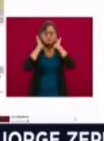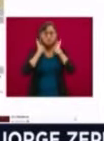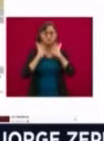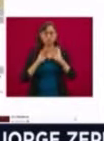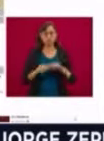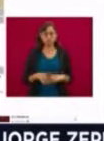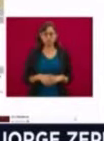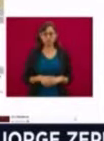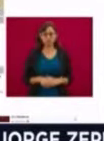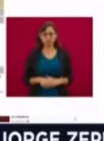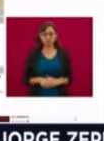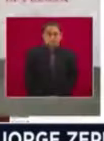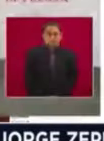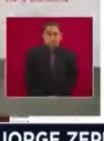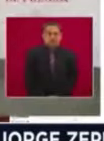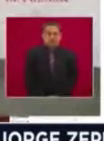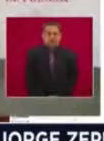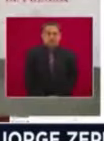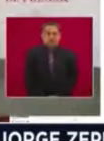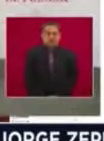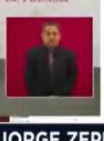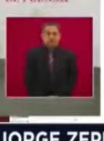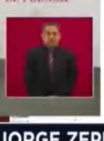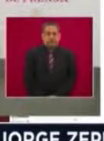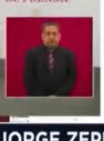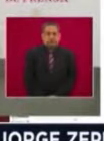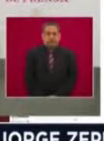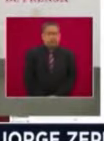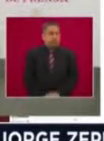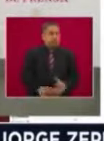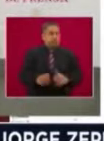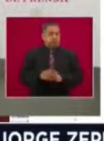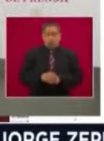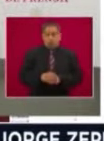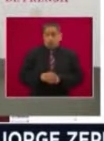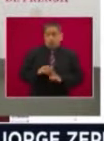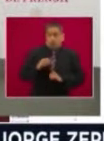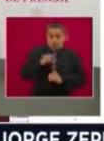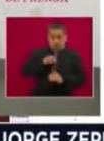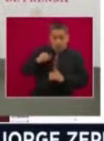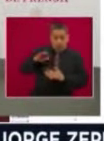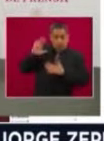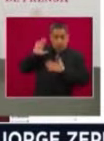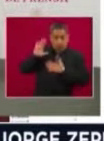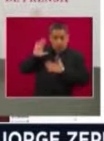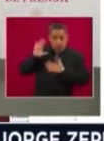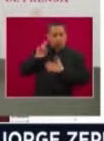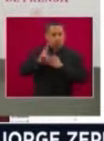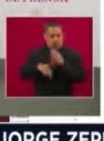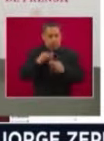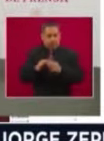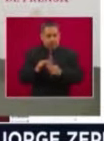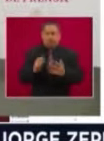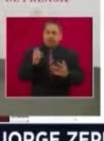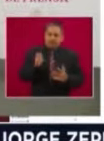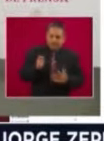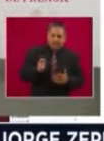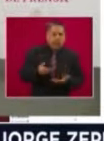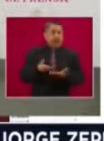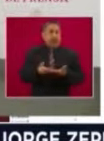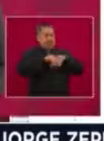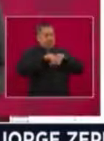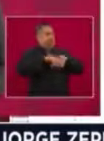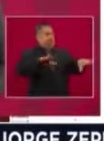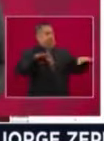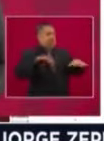desproporción en cuanto a lo que puede desencadenar una crítica, frente a la que le puede hacer un columnista en un